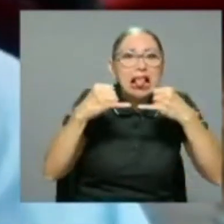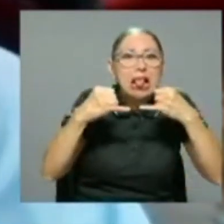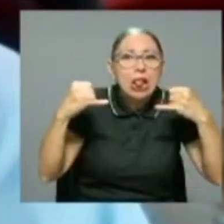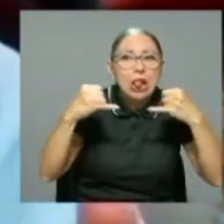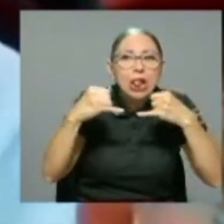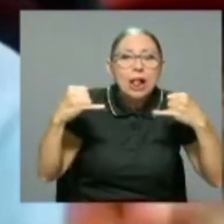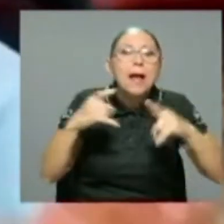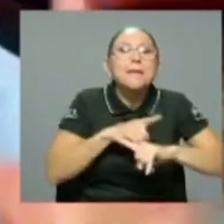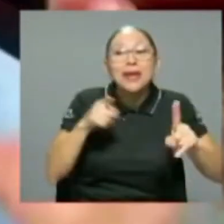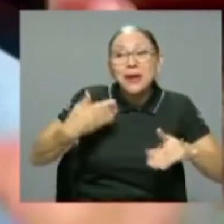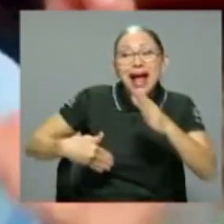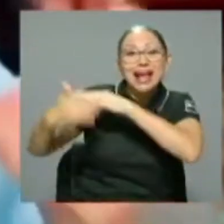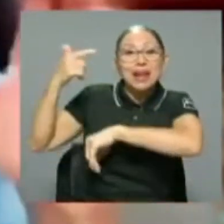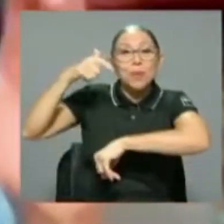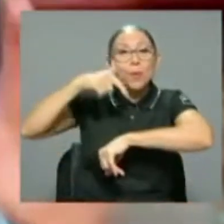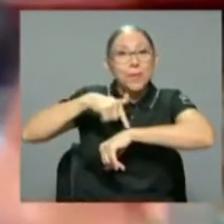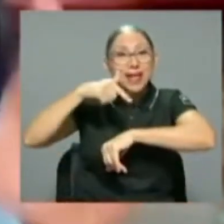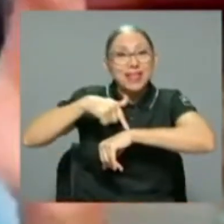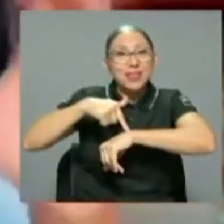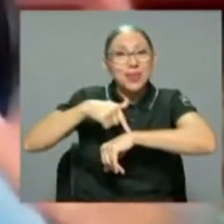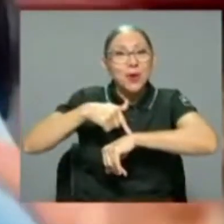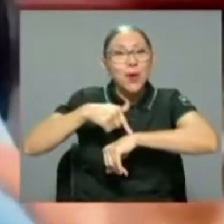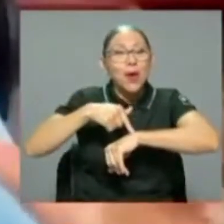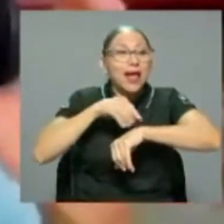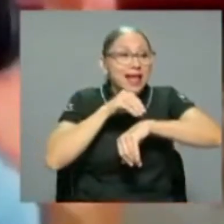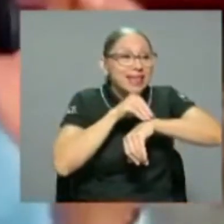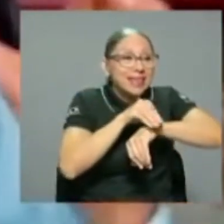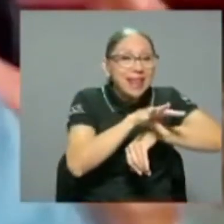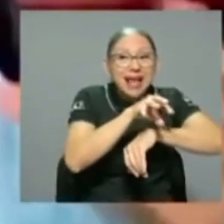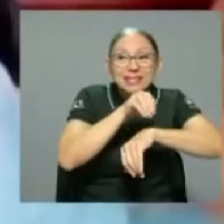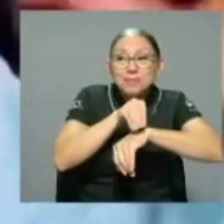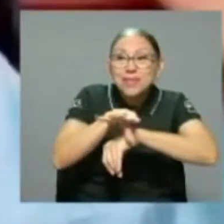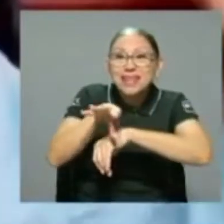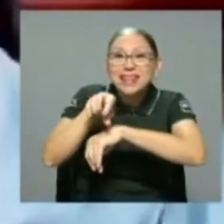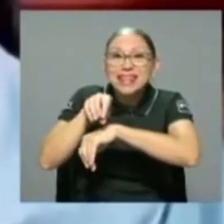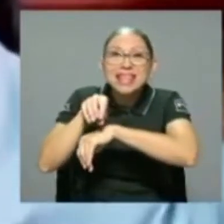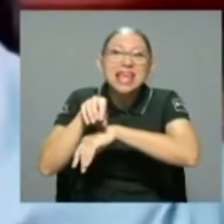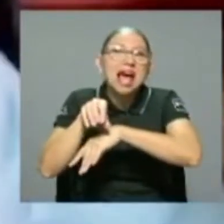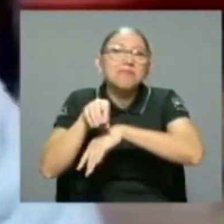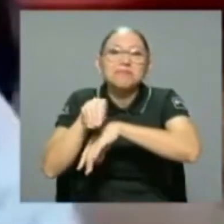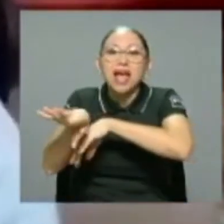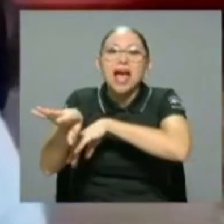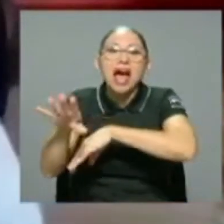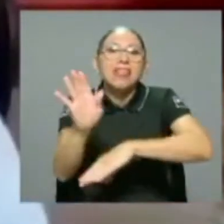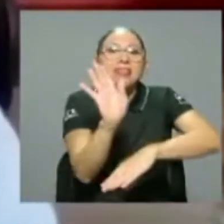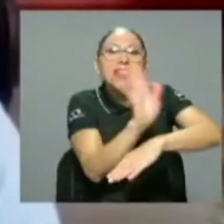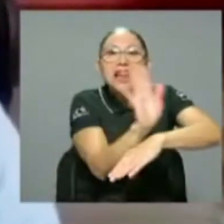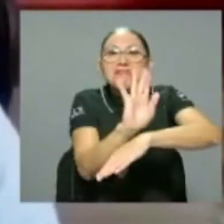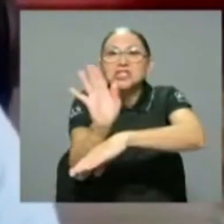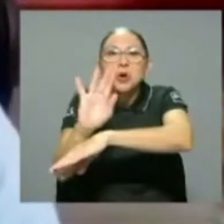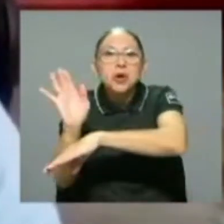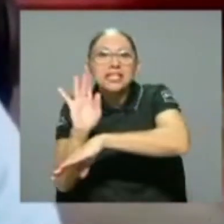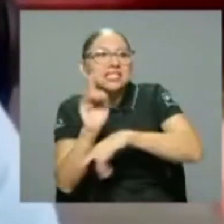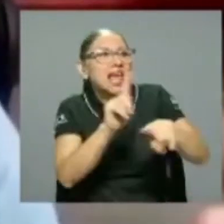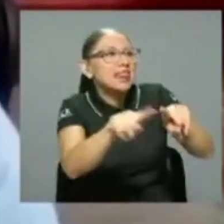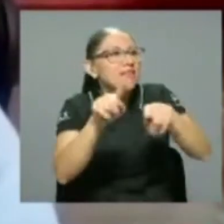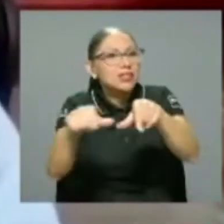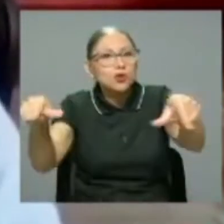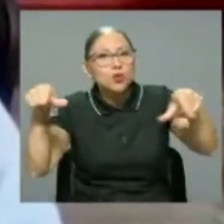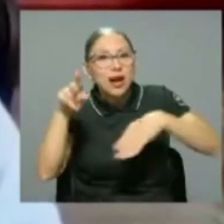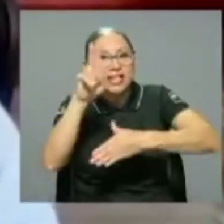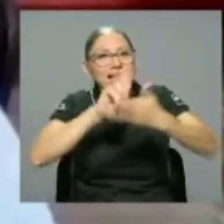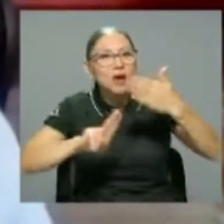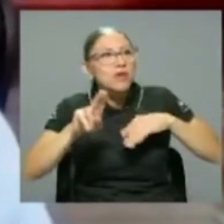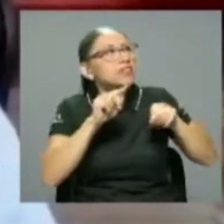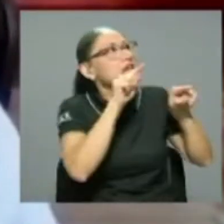Transmitía a televisores colocados en pasillos y en diversos lugares en la universidad.